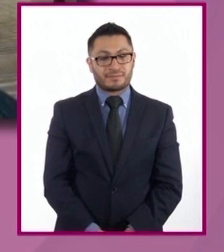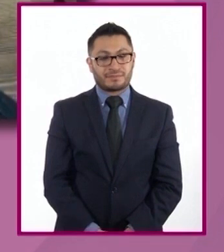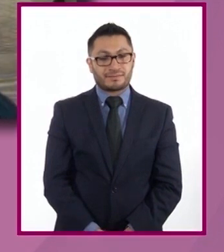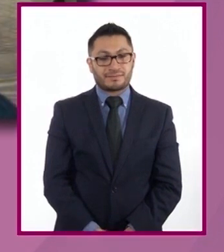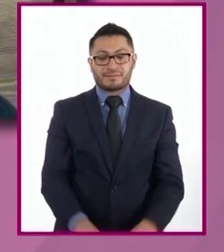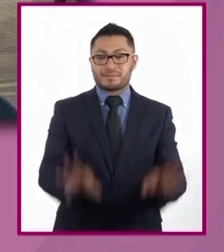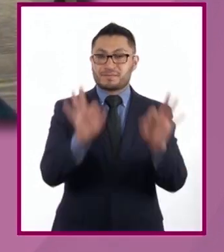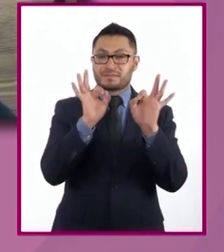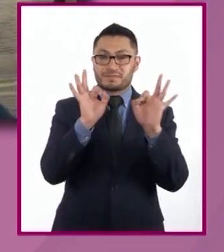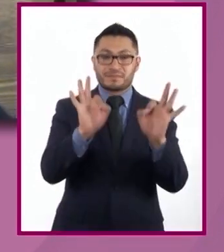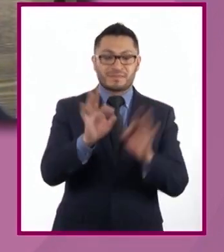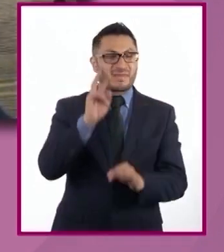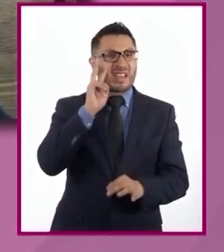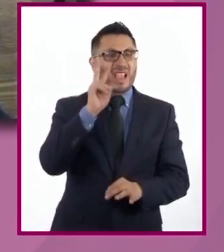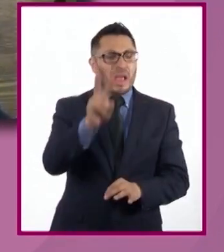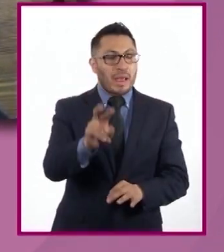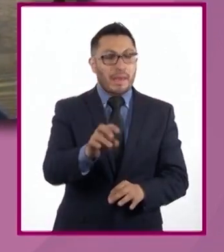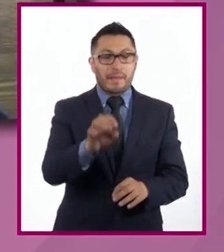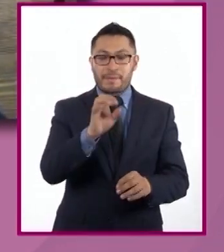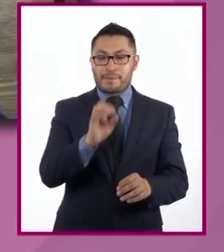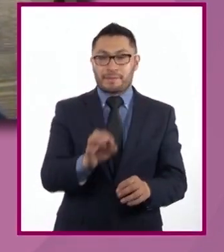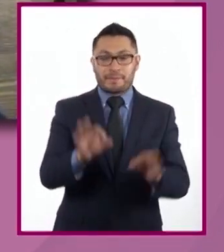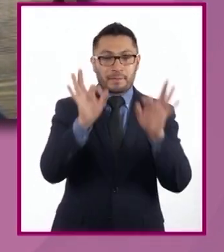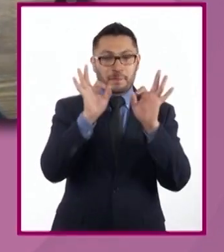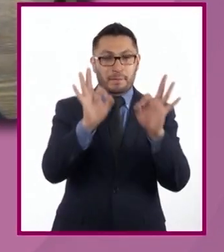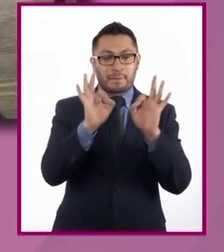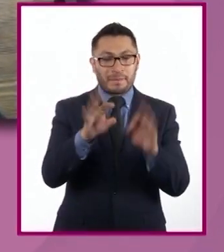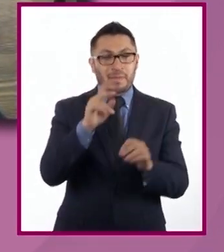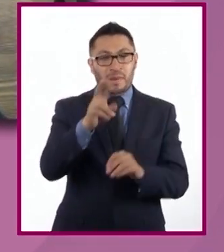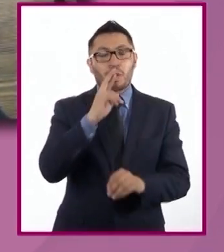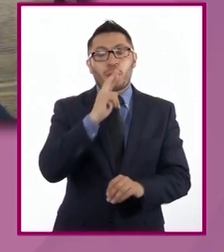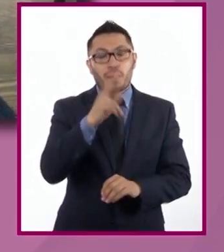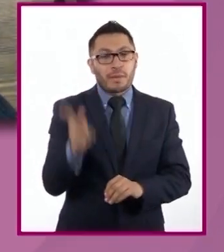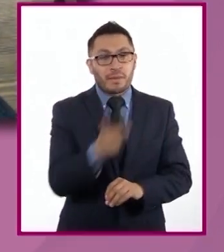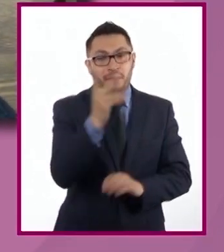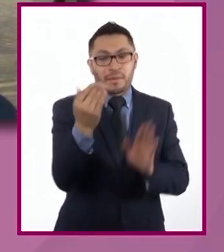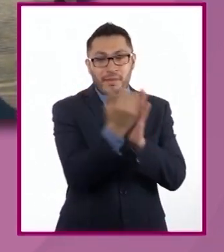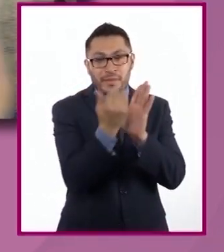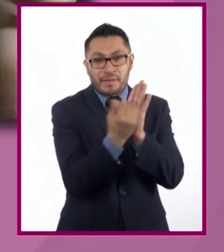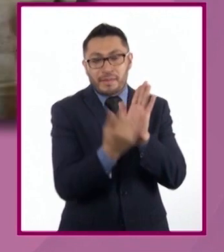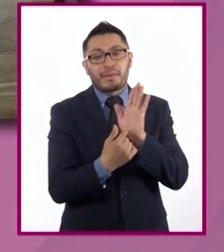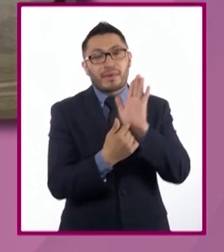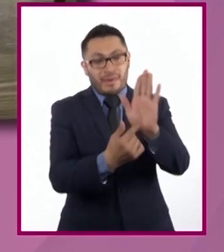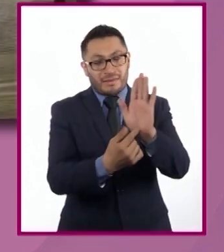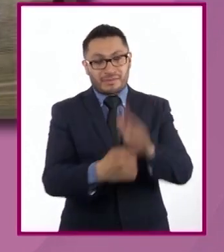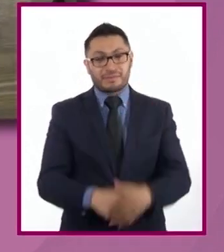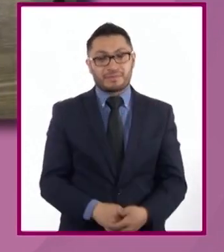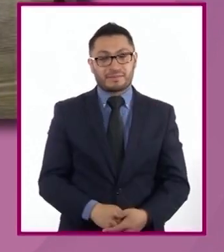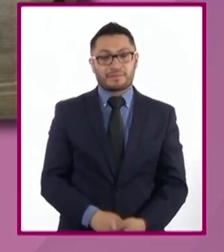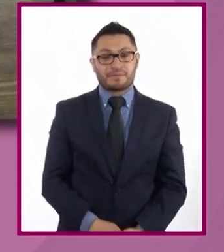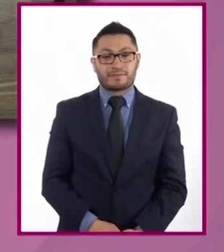Excelente. Observen detenidamente y traten de contestar las preguntas que se les plantea enseguida.